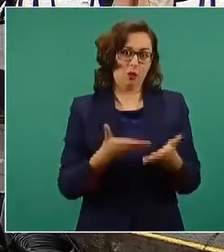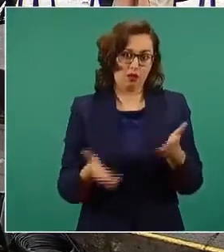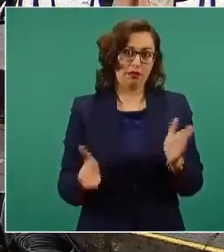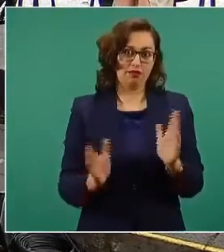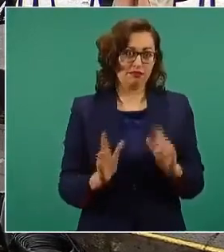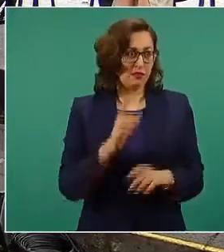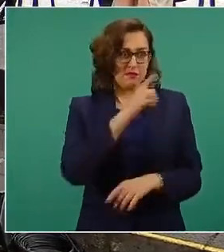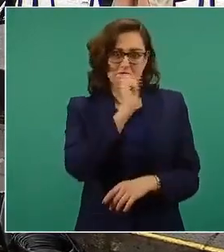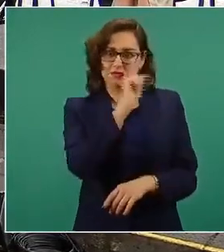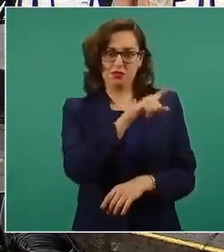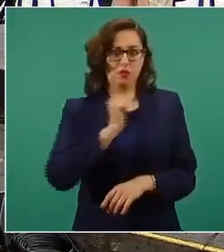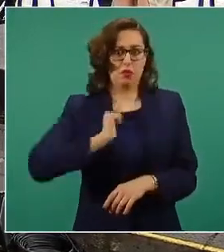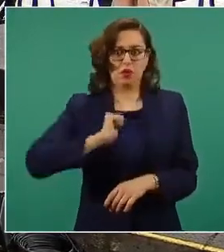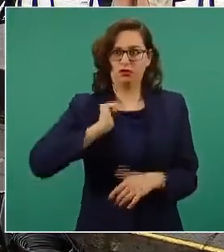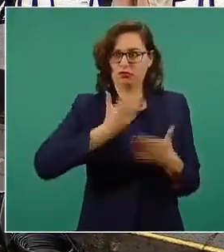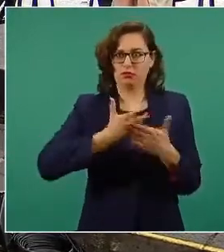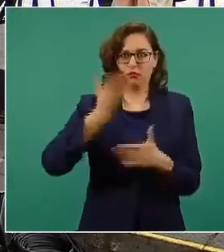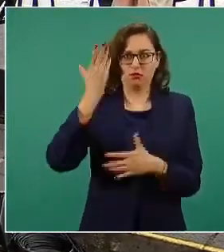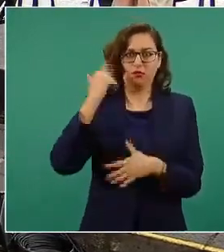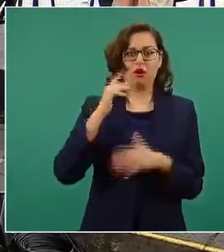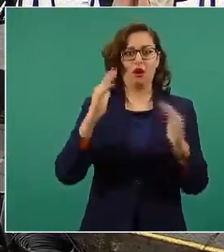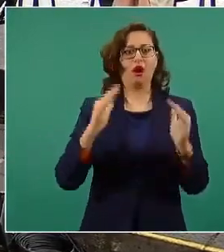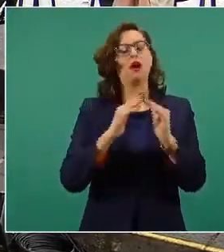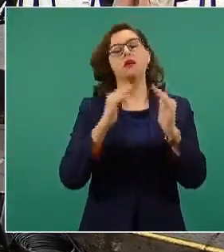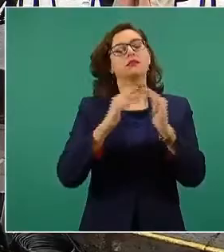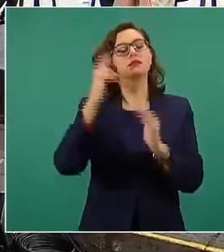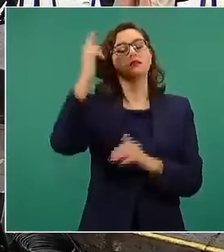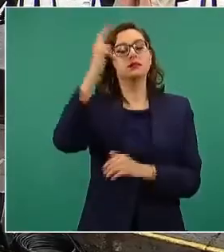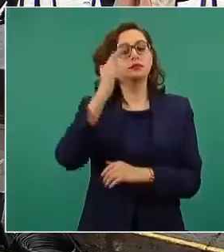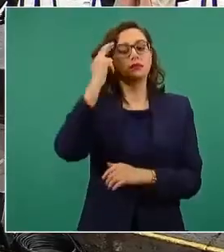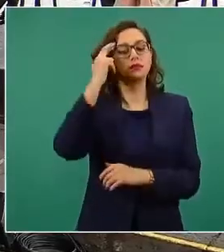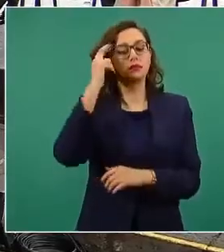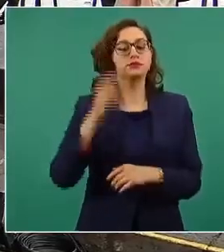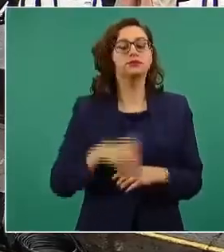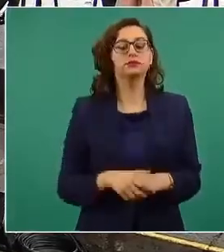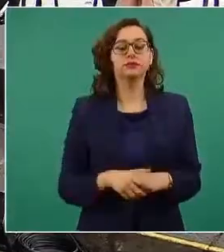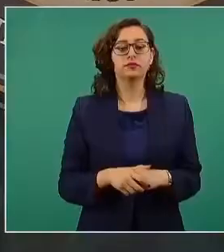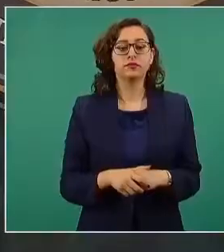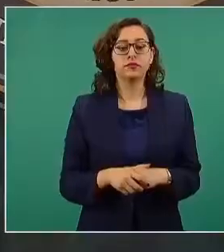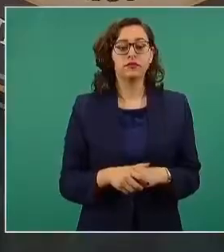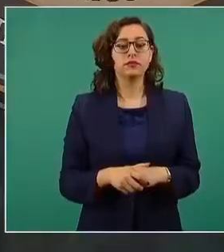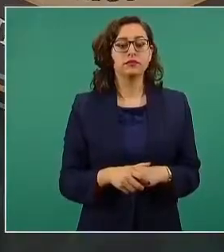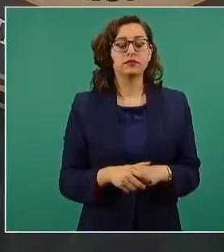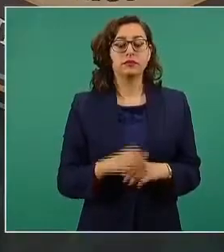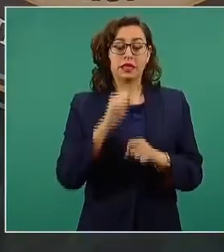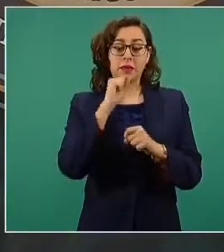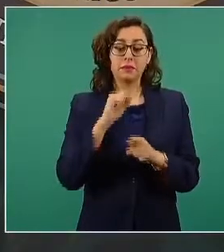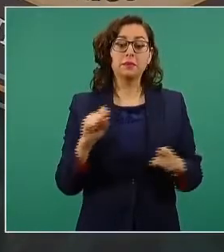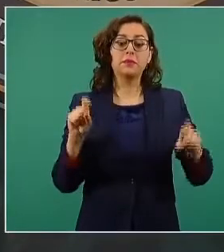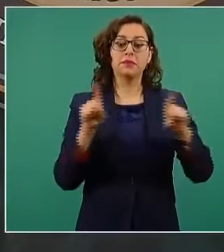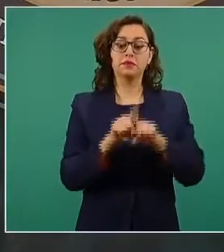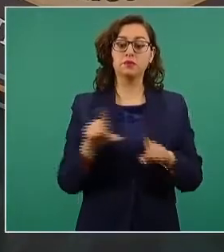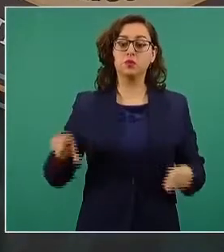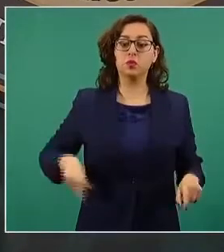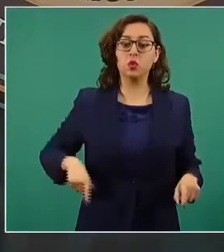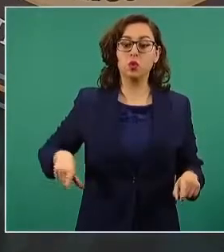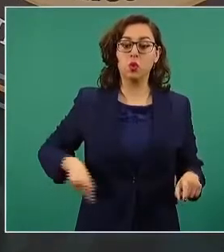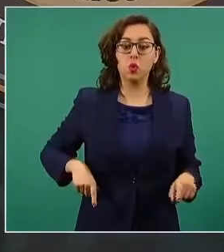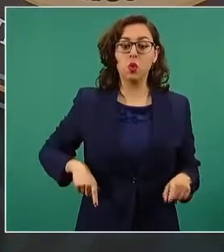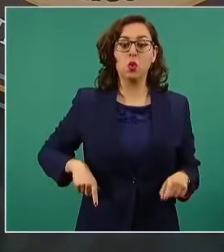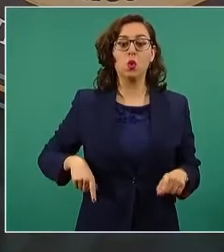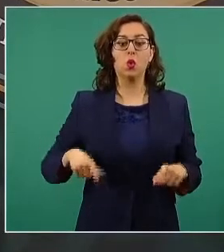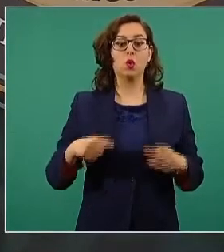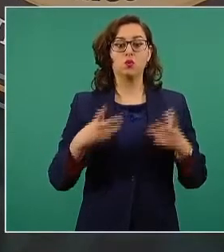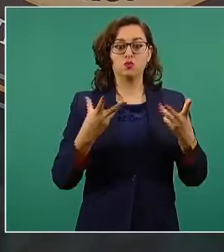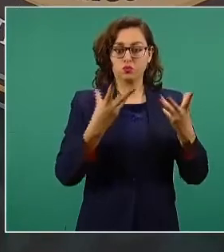así como las habitaciones de los gobernantes, es decir, un conjunto de más